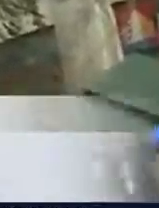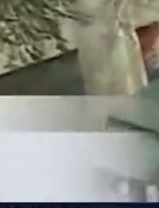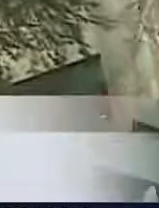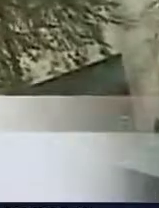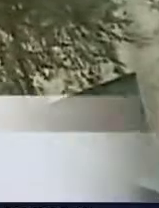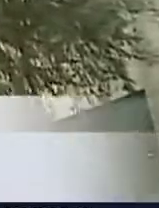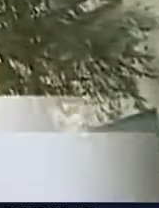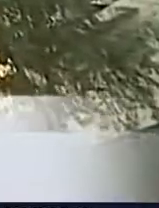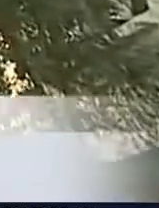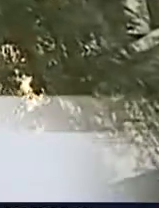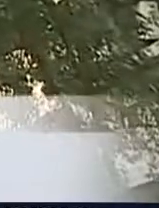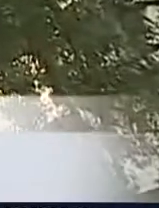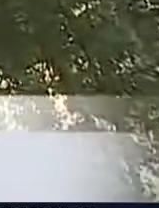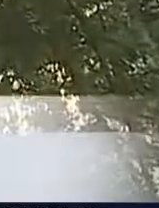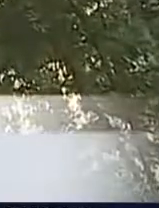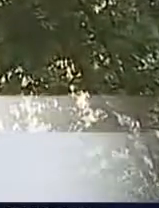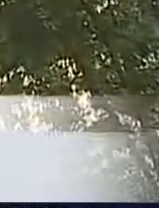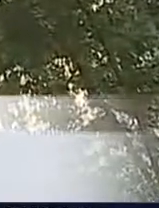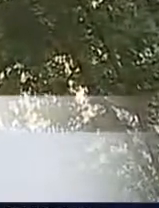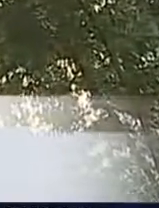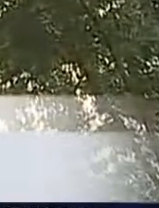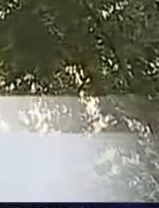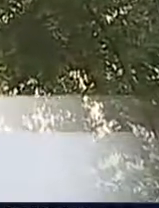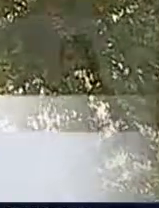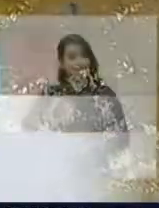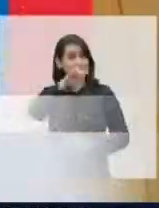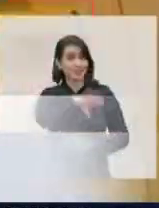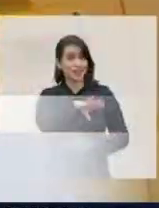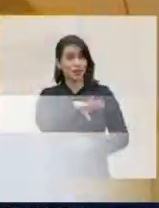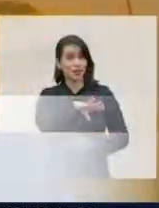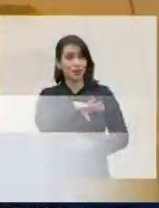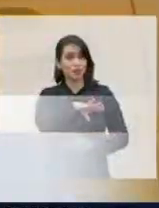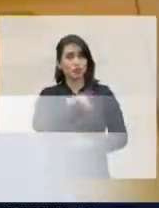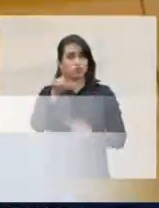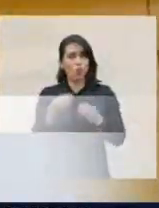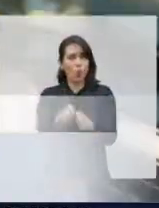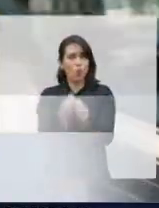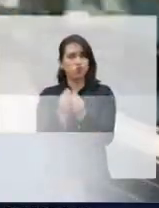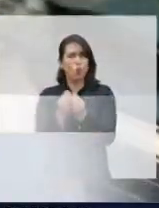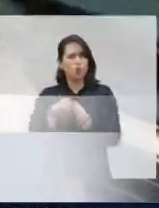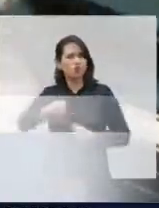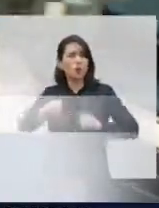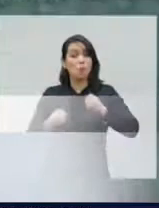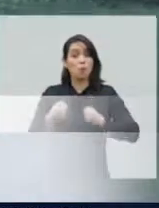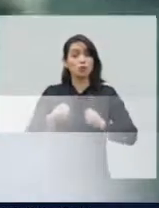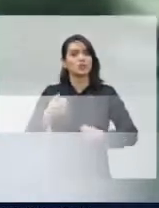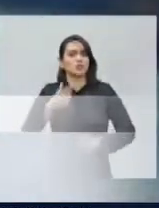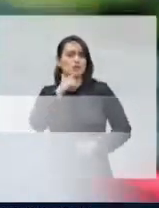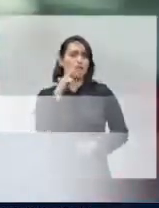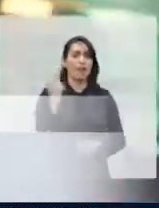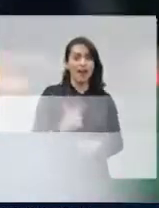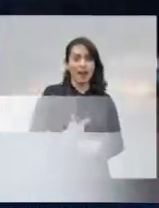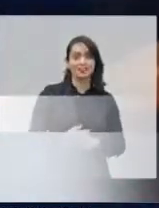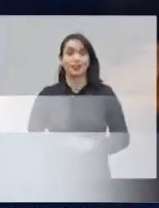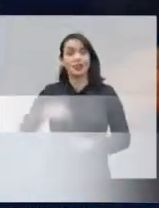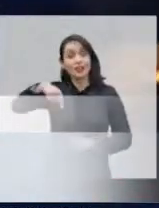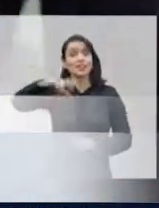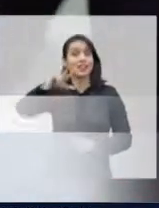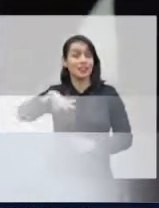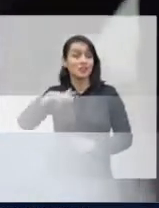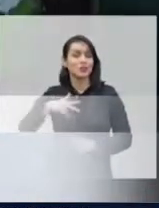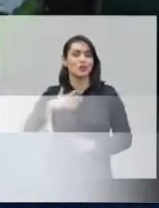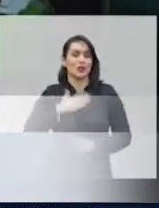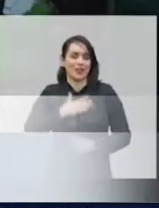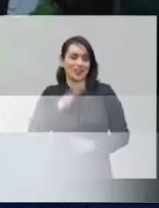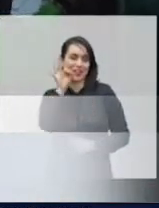la pantalla gigante del Paseo Ahumada. Escuchémosla. En Chile somos muchos los transportistas llenos de onda.